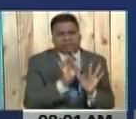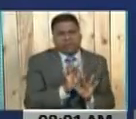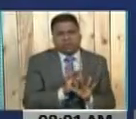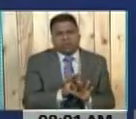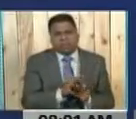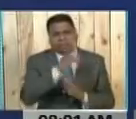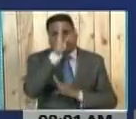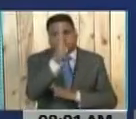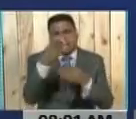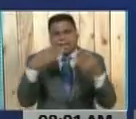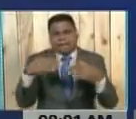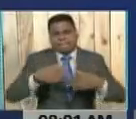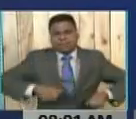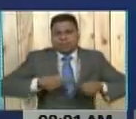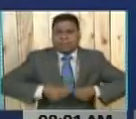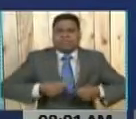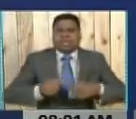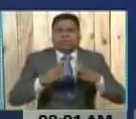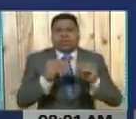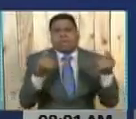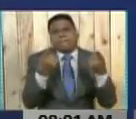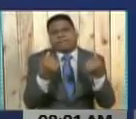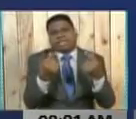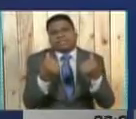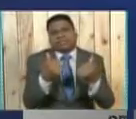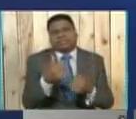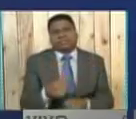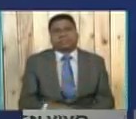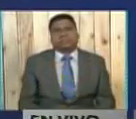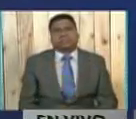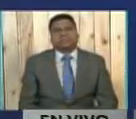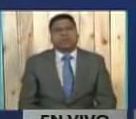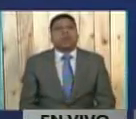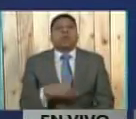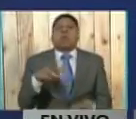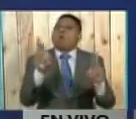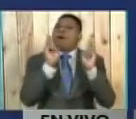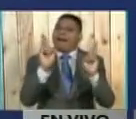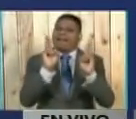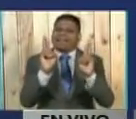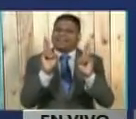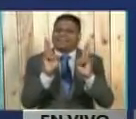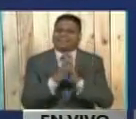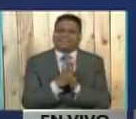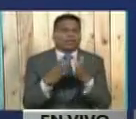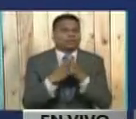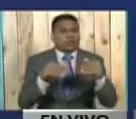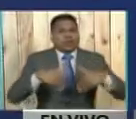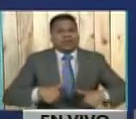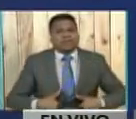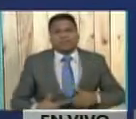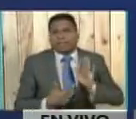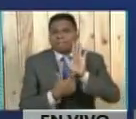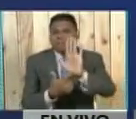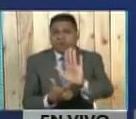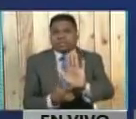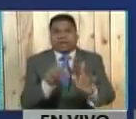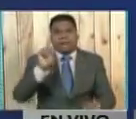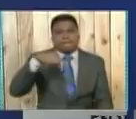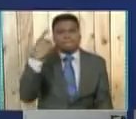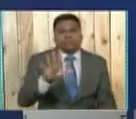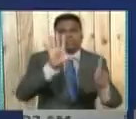mercado y los precios. Ojalá todos estos esfuerzos demuestren para los